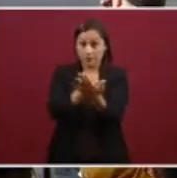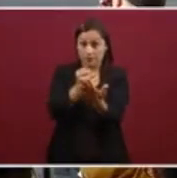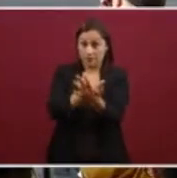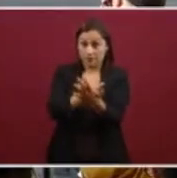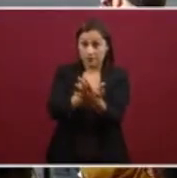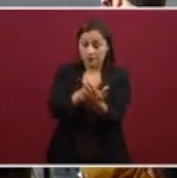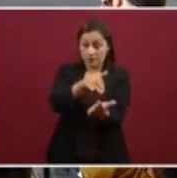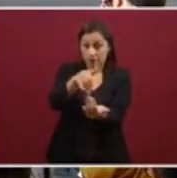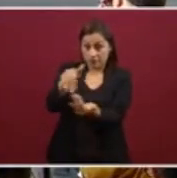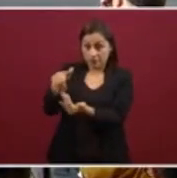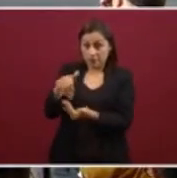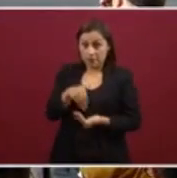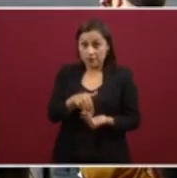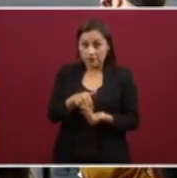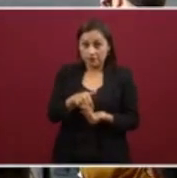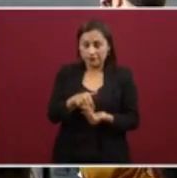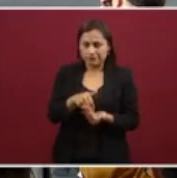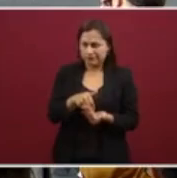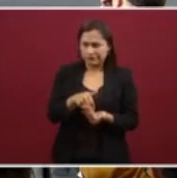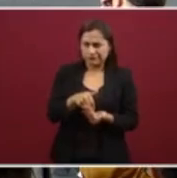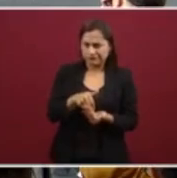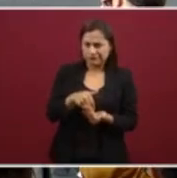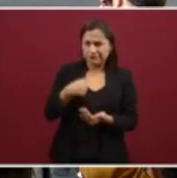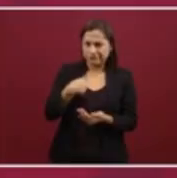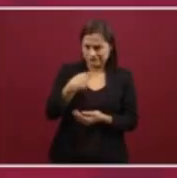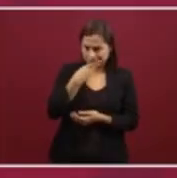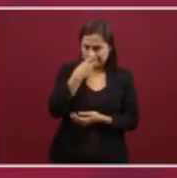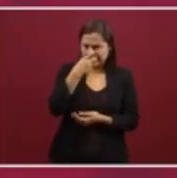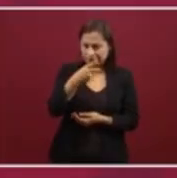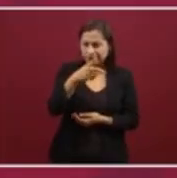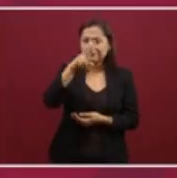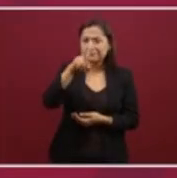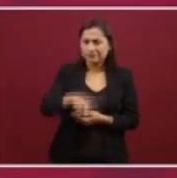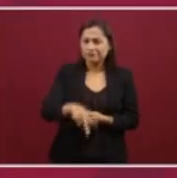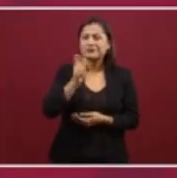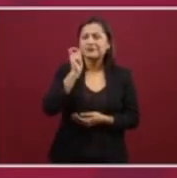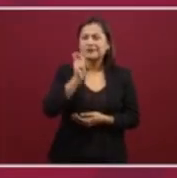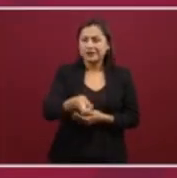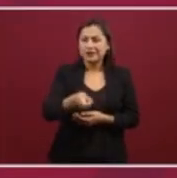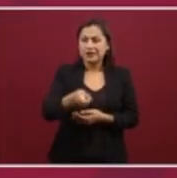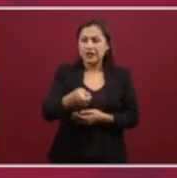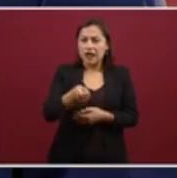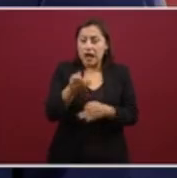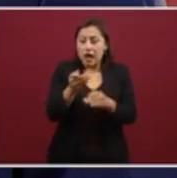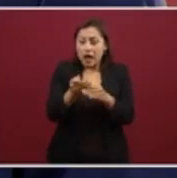demostrar que es mejor la recaudación de este año,